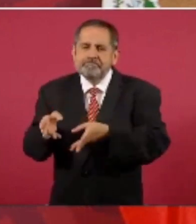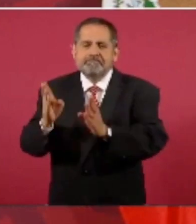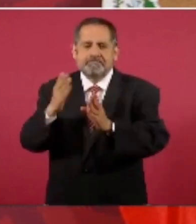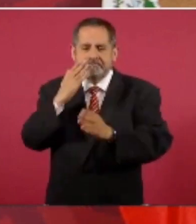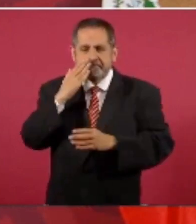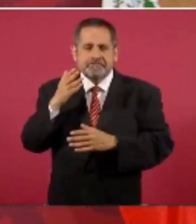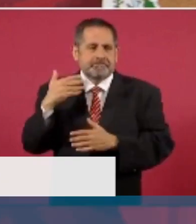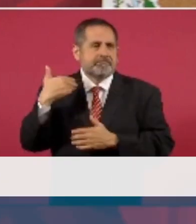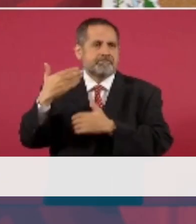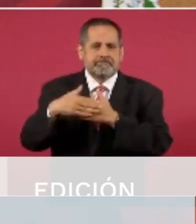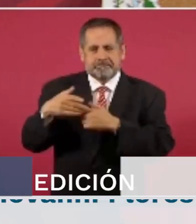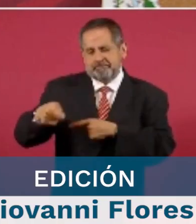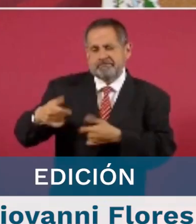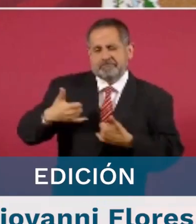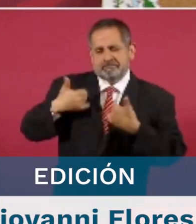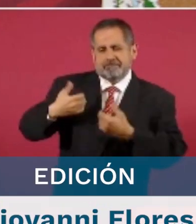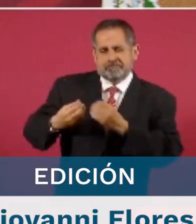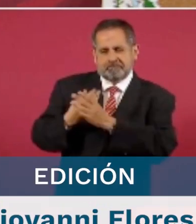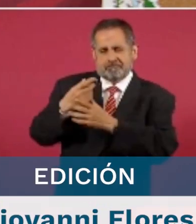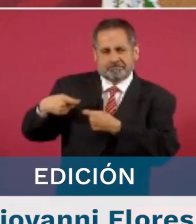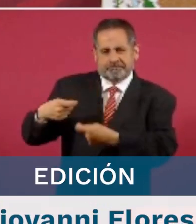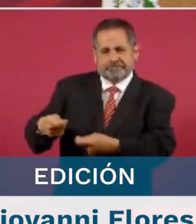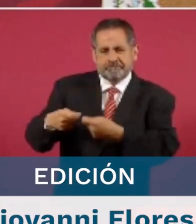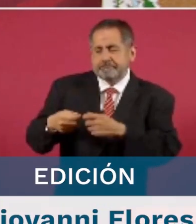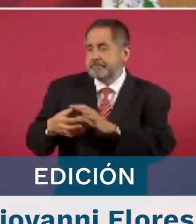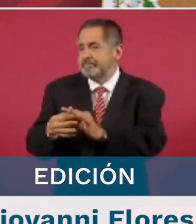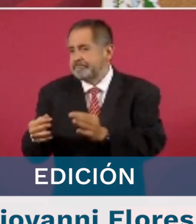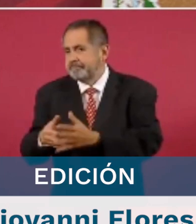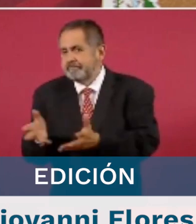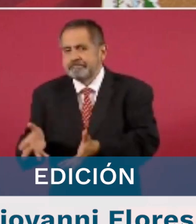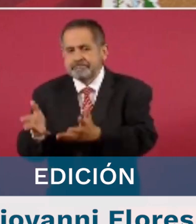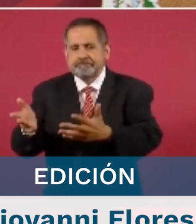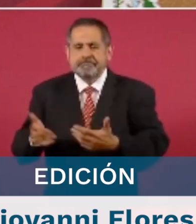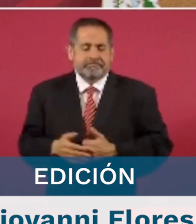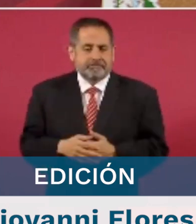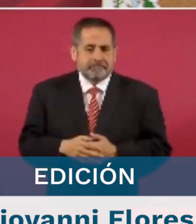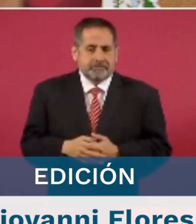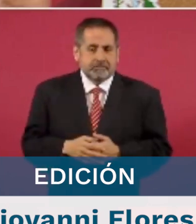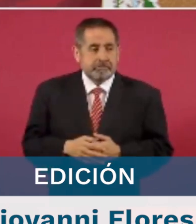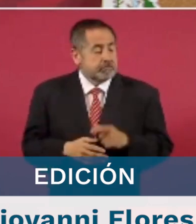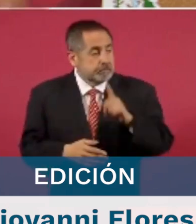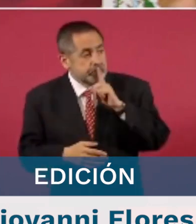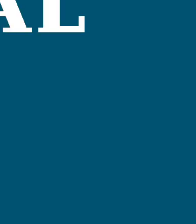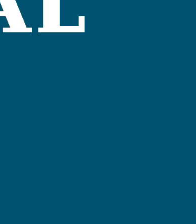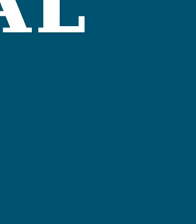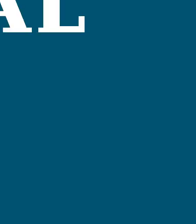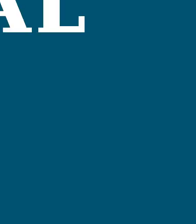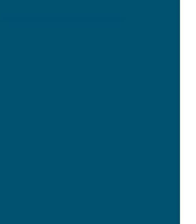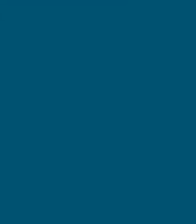a las nuevas generaciones? Si no hay debate.